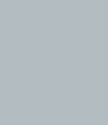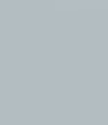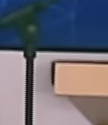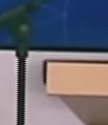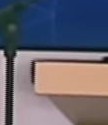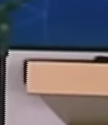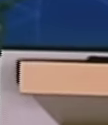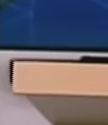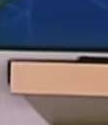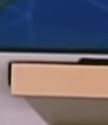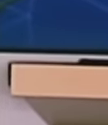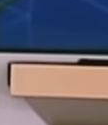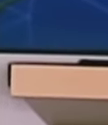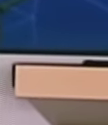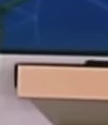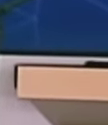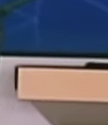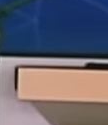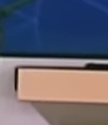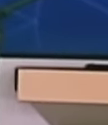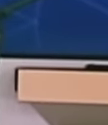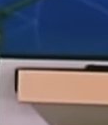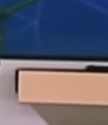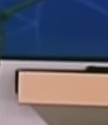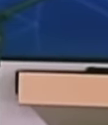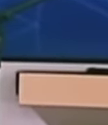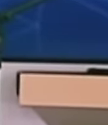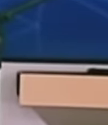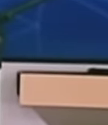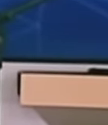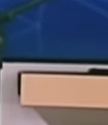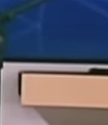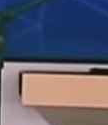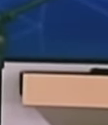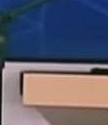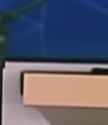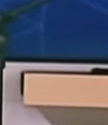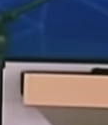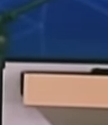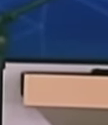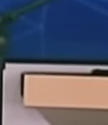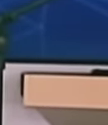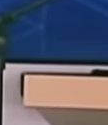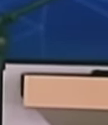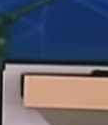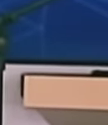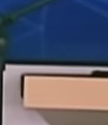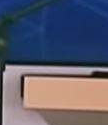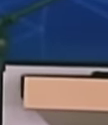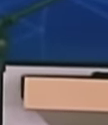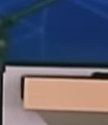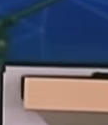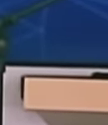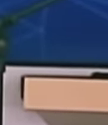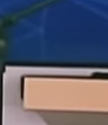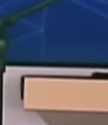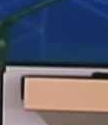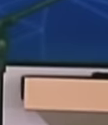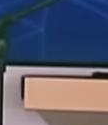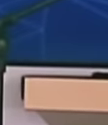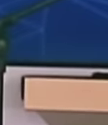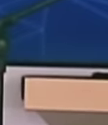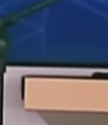Y tenemos allí nosotros las declaraciones de ella y de ellos, donde algunos ya comienzan a asumir